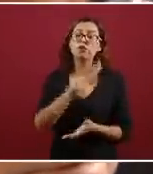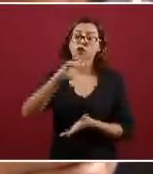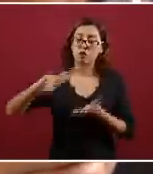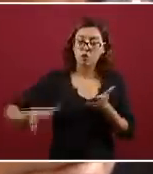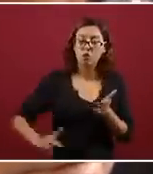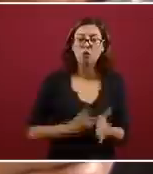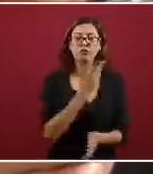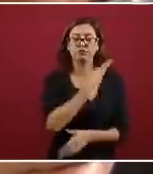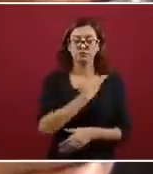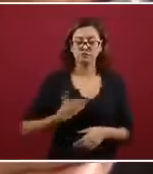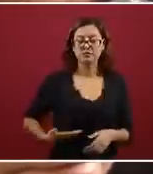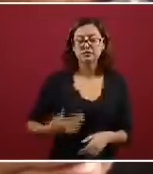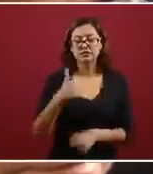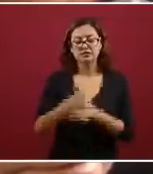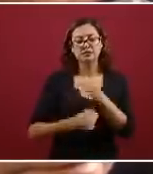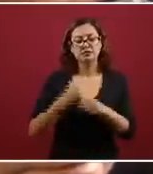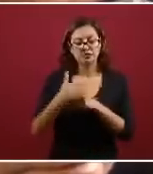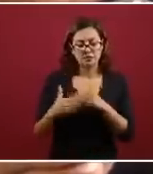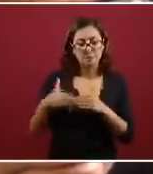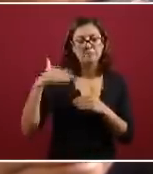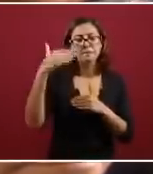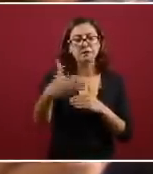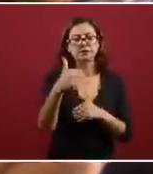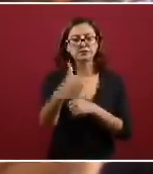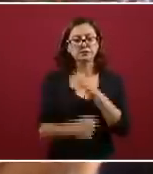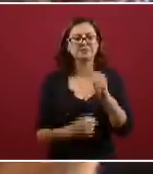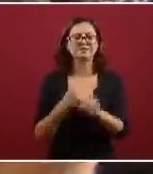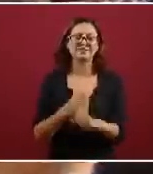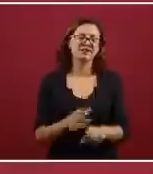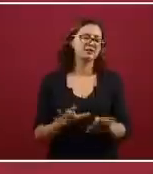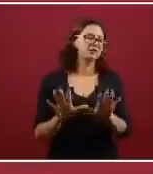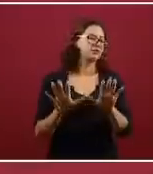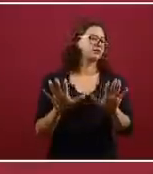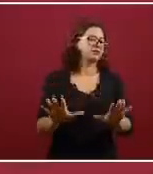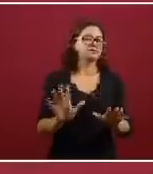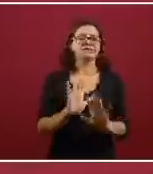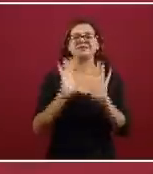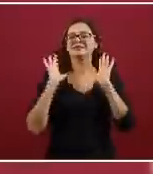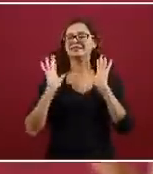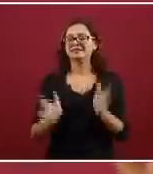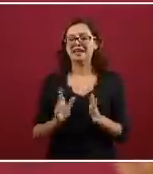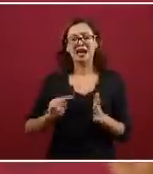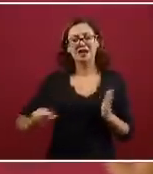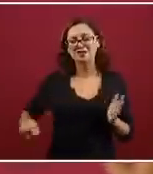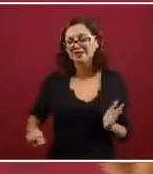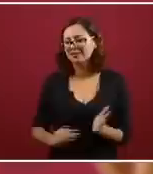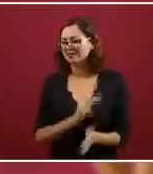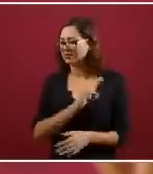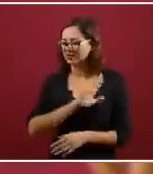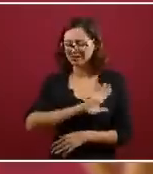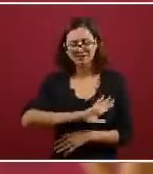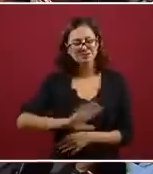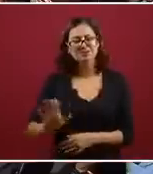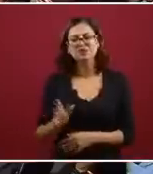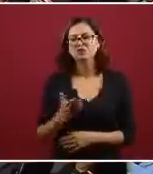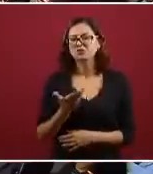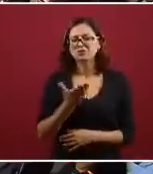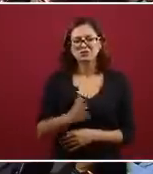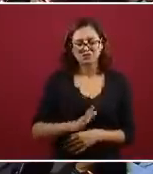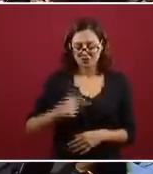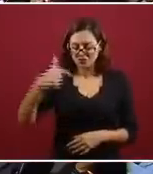una elección y ya está firme. ¿Qué no le dice usted a este diputado que